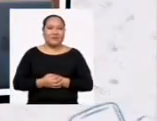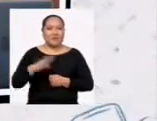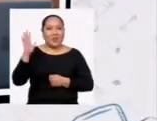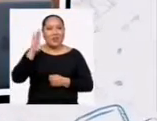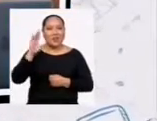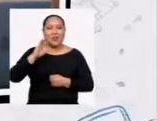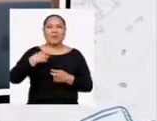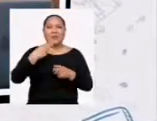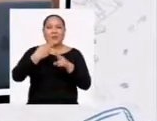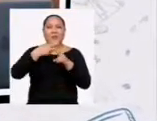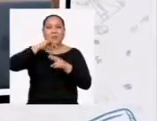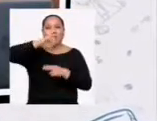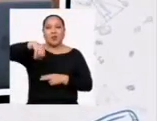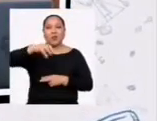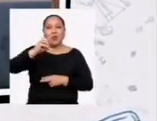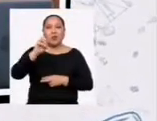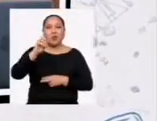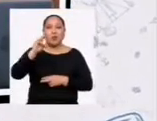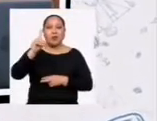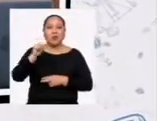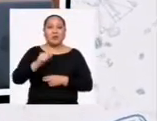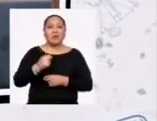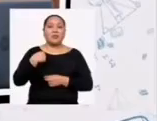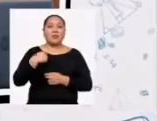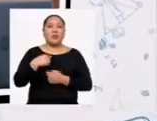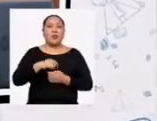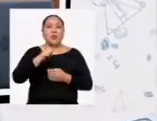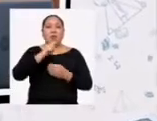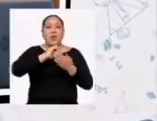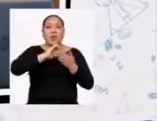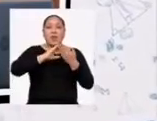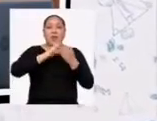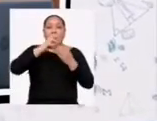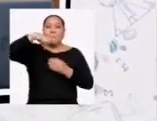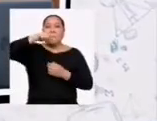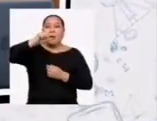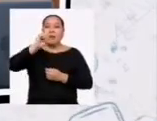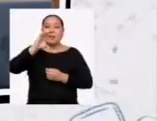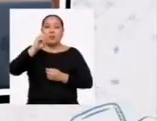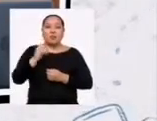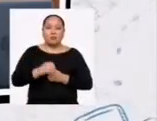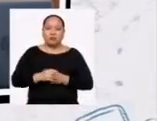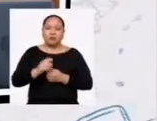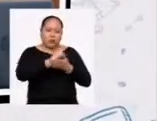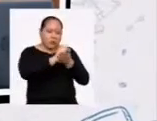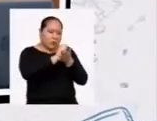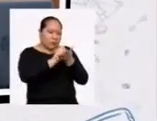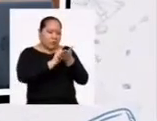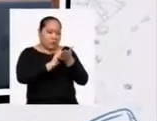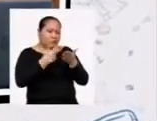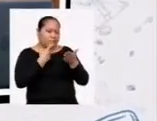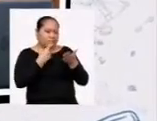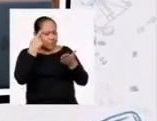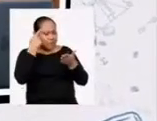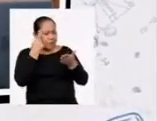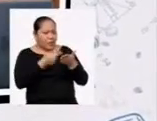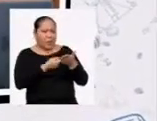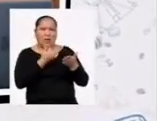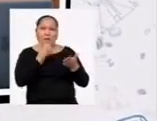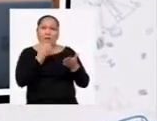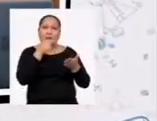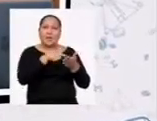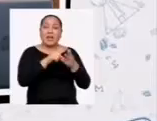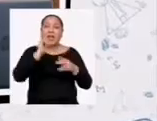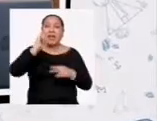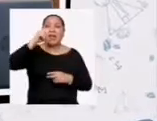Hola, soy Jordan, de la región de Cerro de Pasco. Luego de escribir mi primer borrador, me puse a pensar qué pasaría si en mi